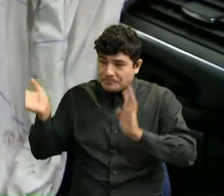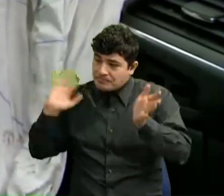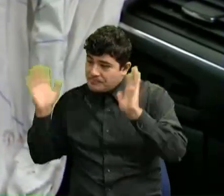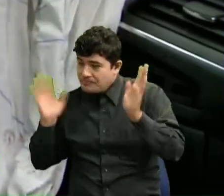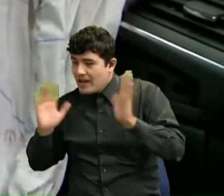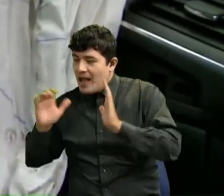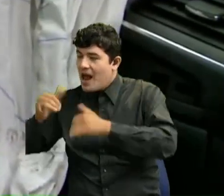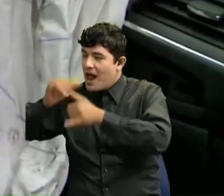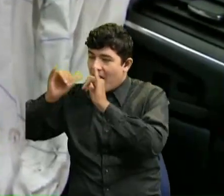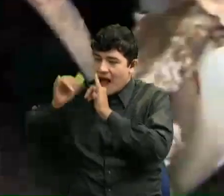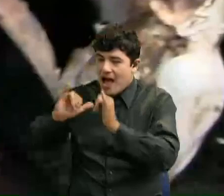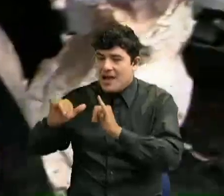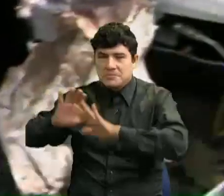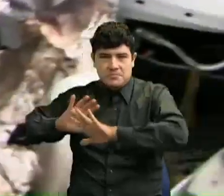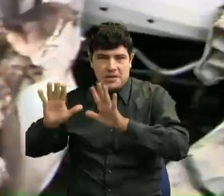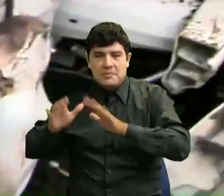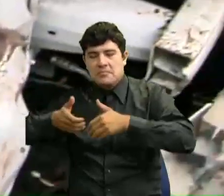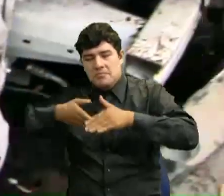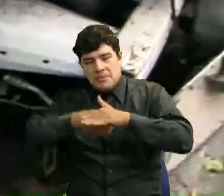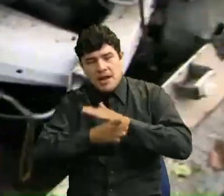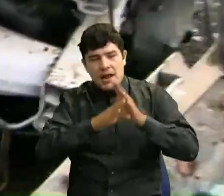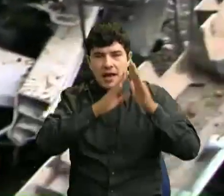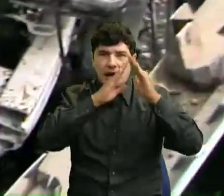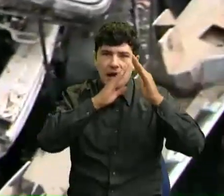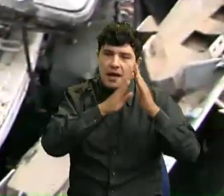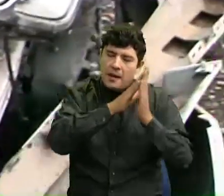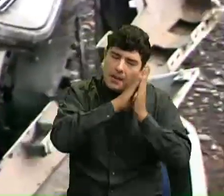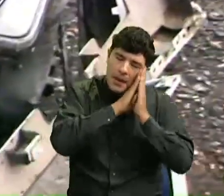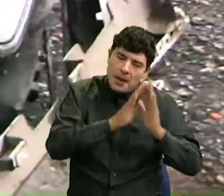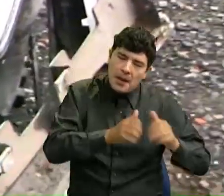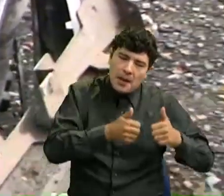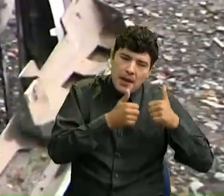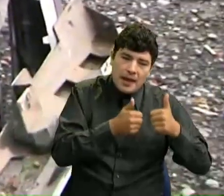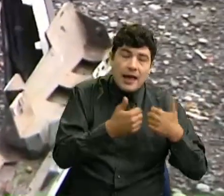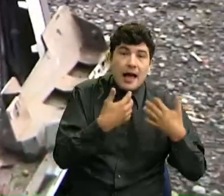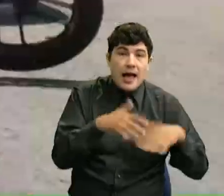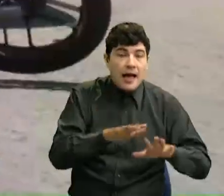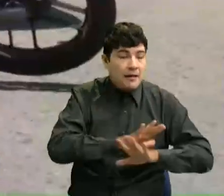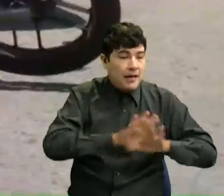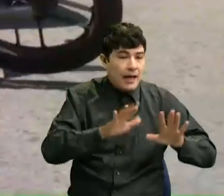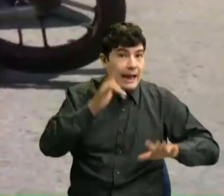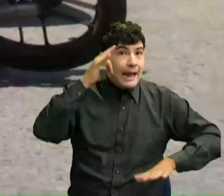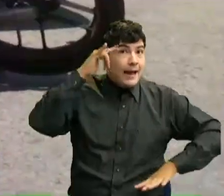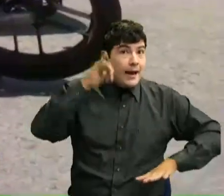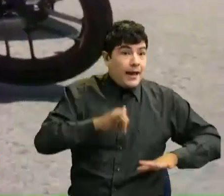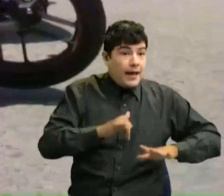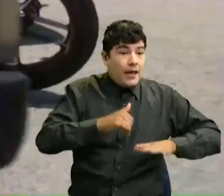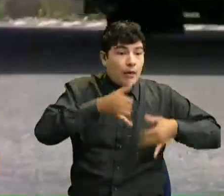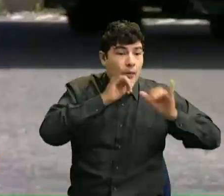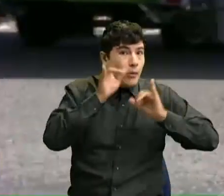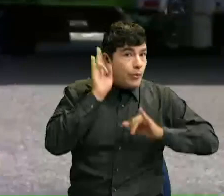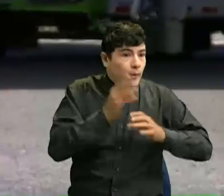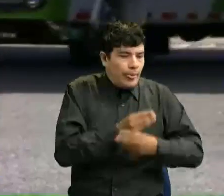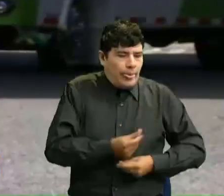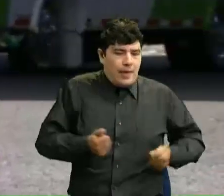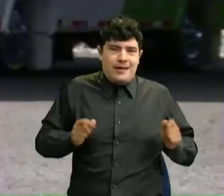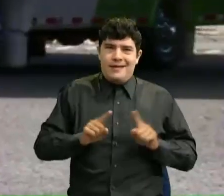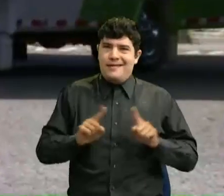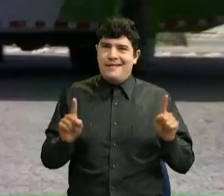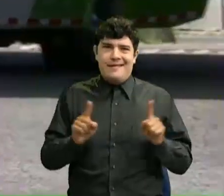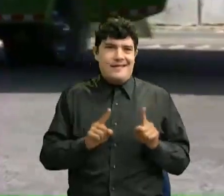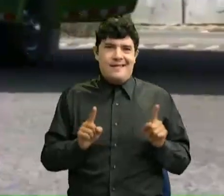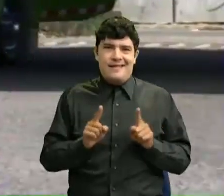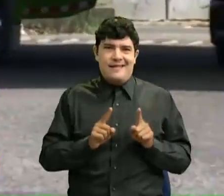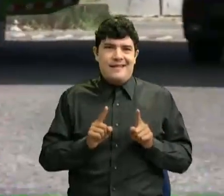alcoholemia, donde una vez más les recordamos el mensaje: el alcohol va es en las manos, no al volante. El cuerpo necesita